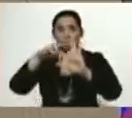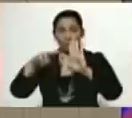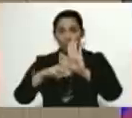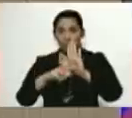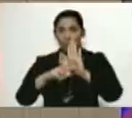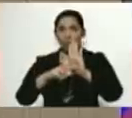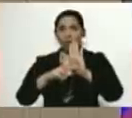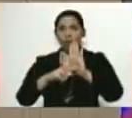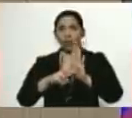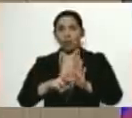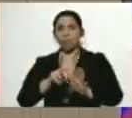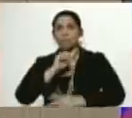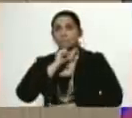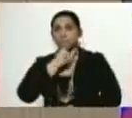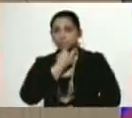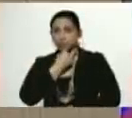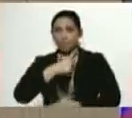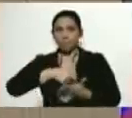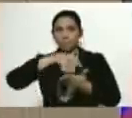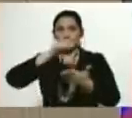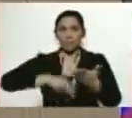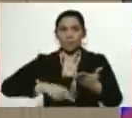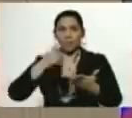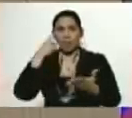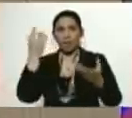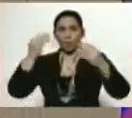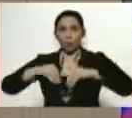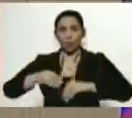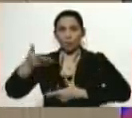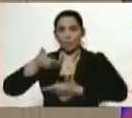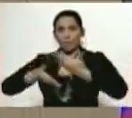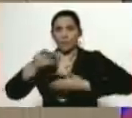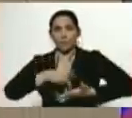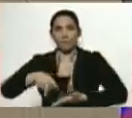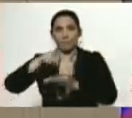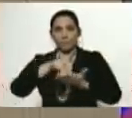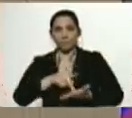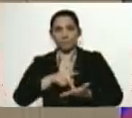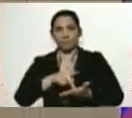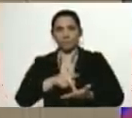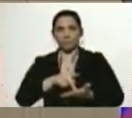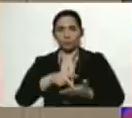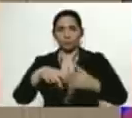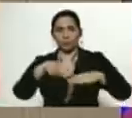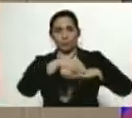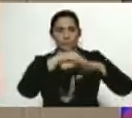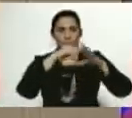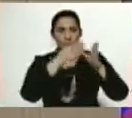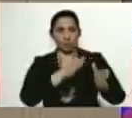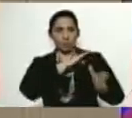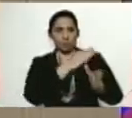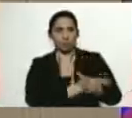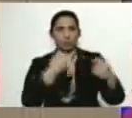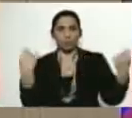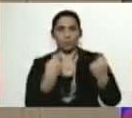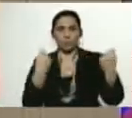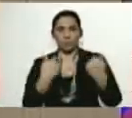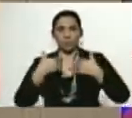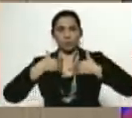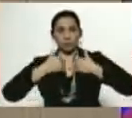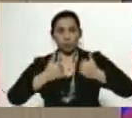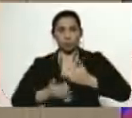discreción la firma de un acuerdo de colaboración entre el Ministerio del Poder Popular para la